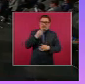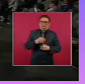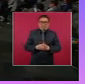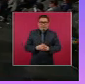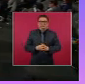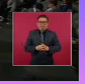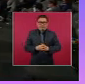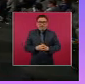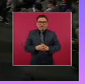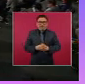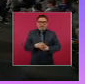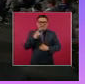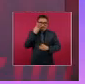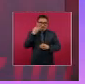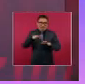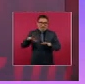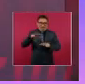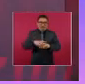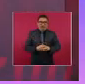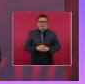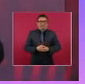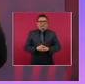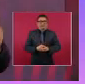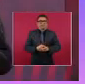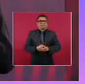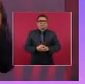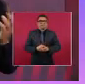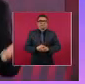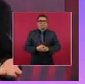sí, claro, en Campeche. Y